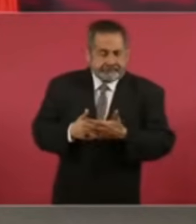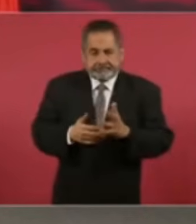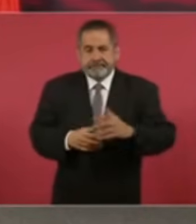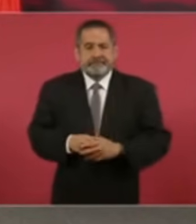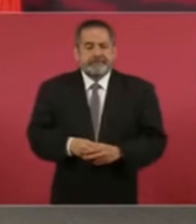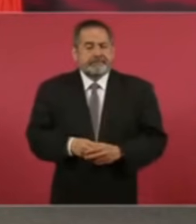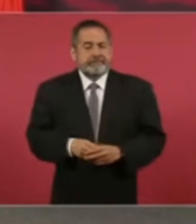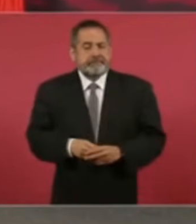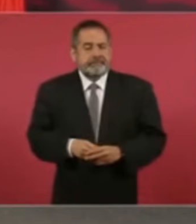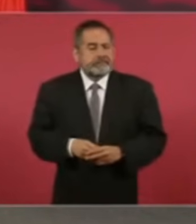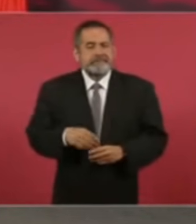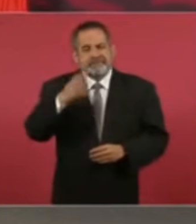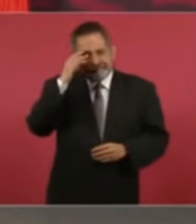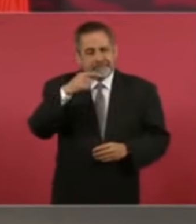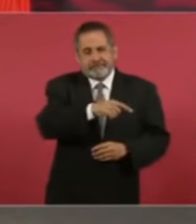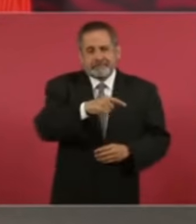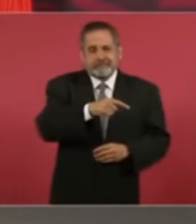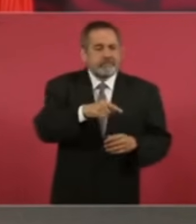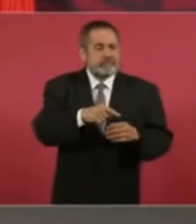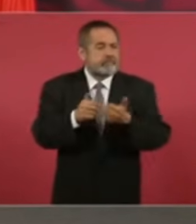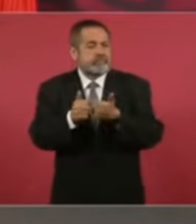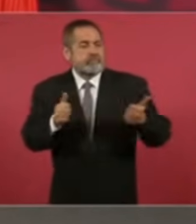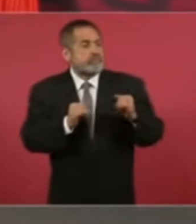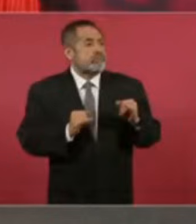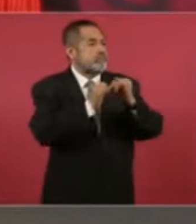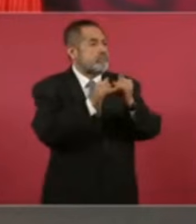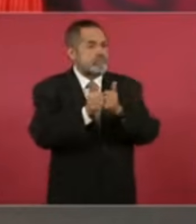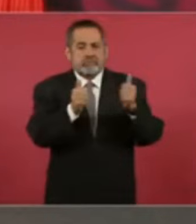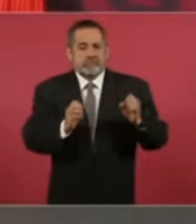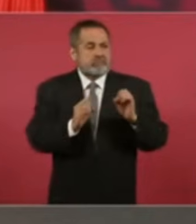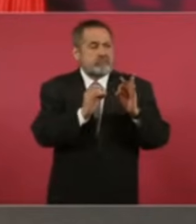con los llamados organismos autónomos.